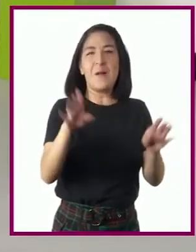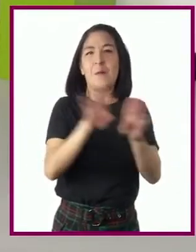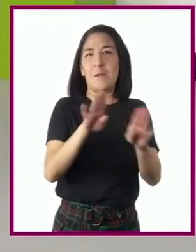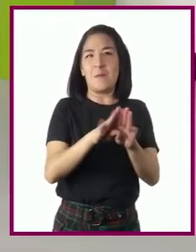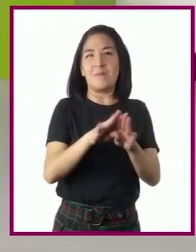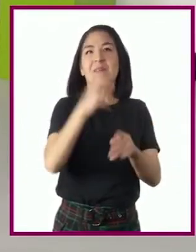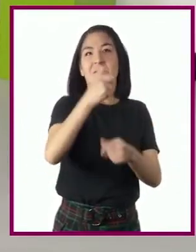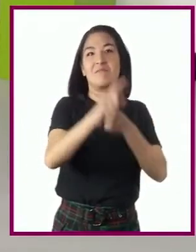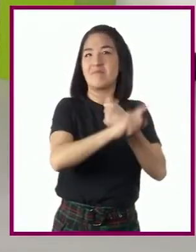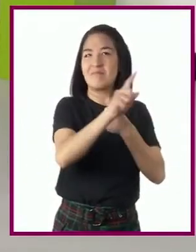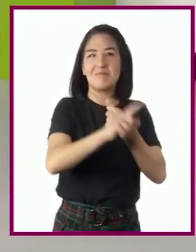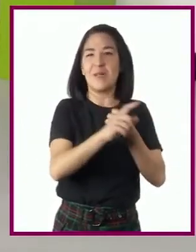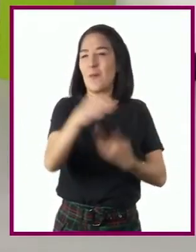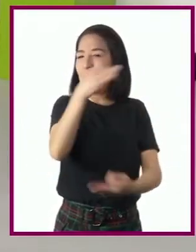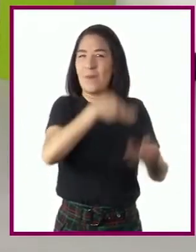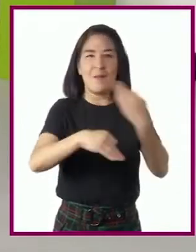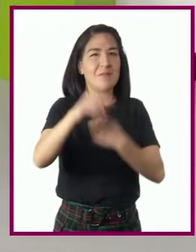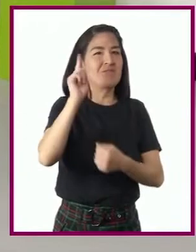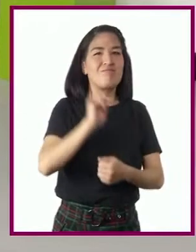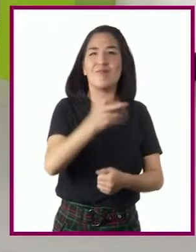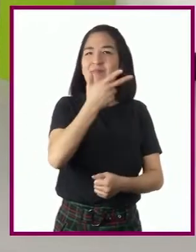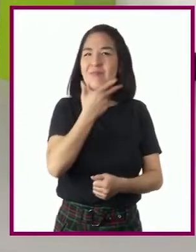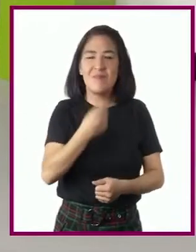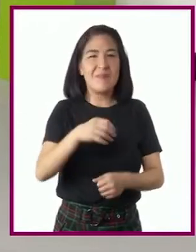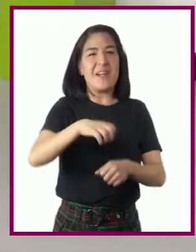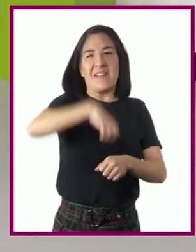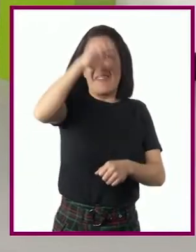que todas y todos hemos pasado,